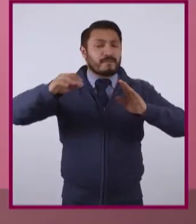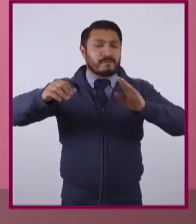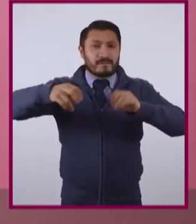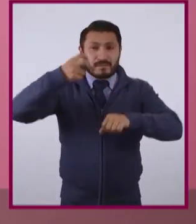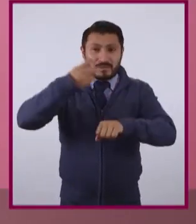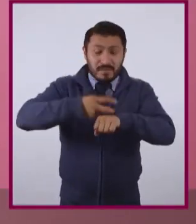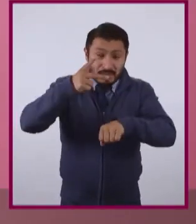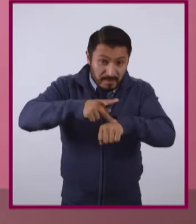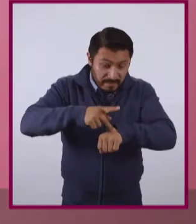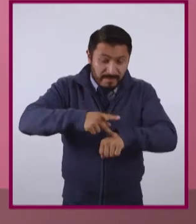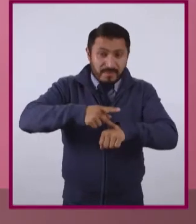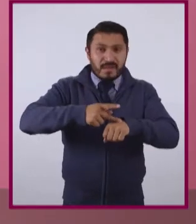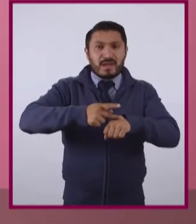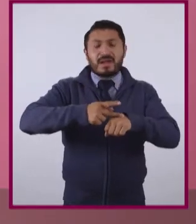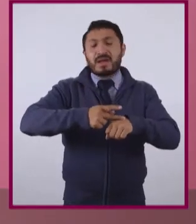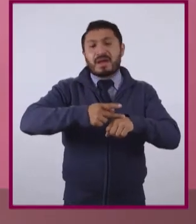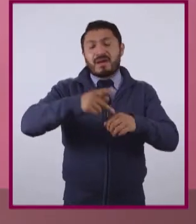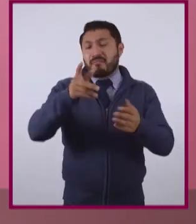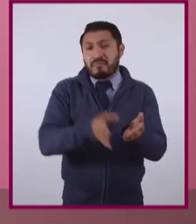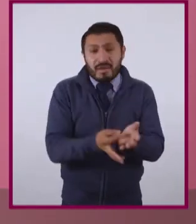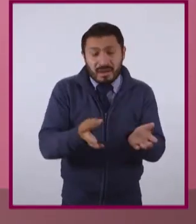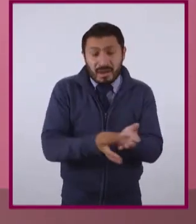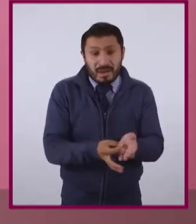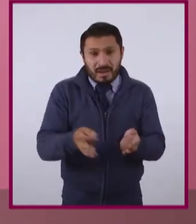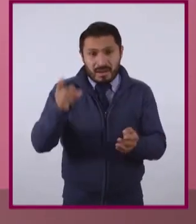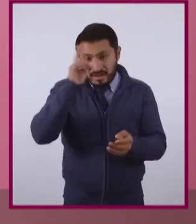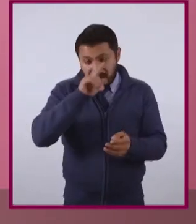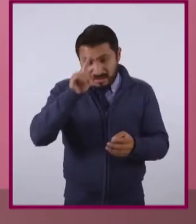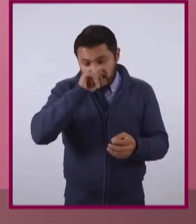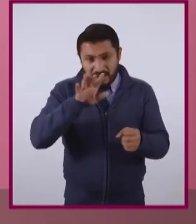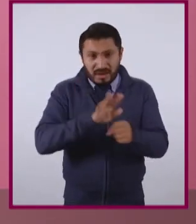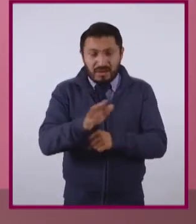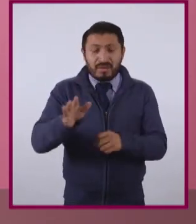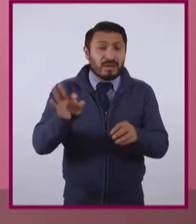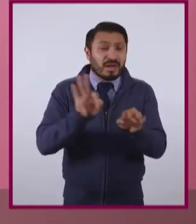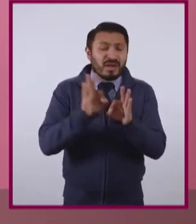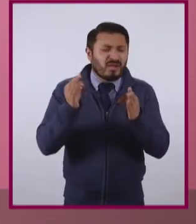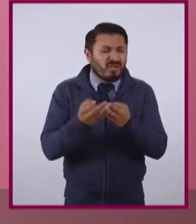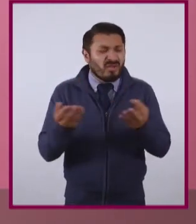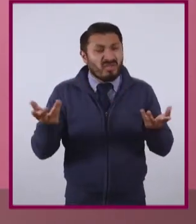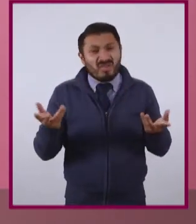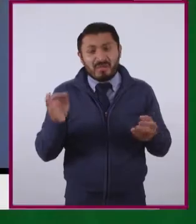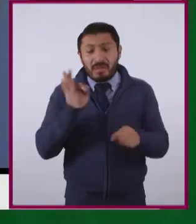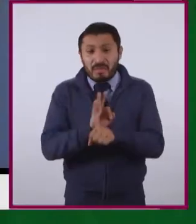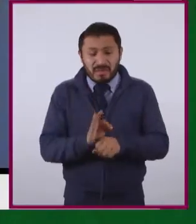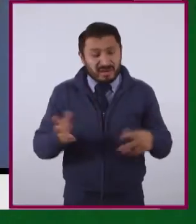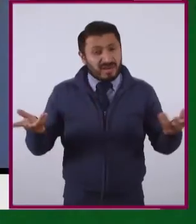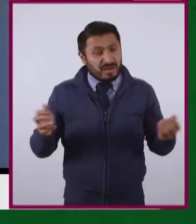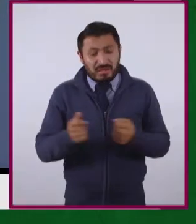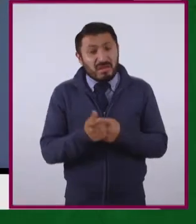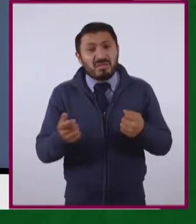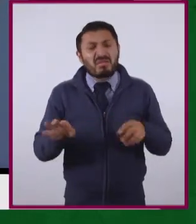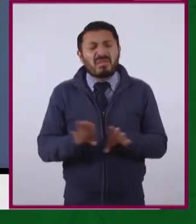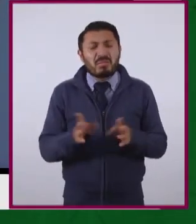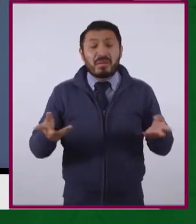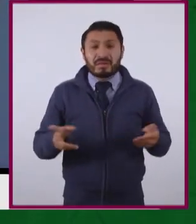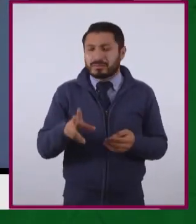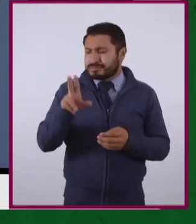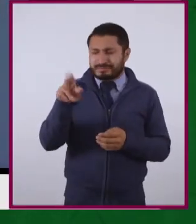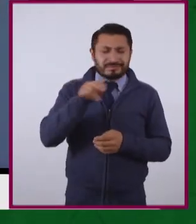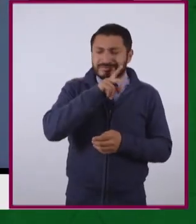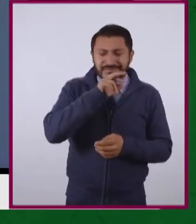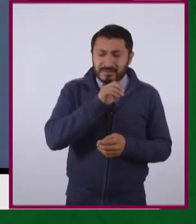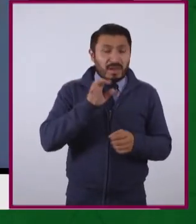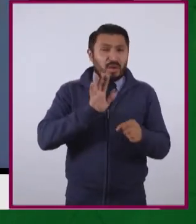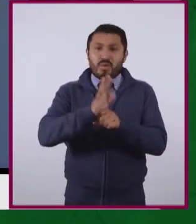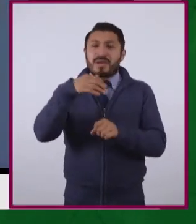concreto, un techo de lámina, ¿se recomienda usar algún tipo de recubrimiento o no es necesario para esto? No, prácticamente